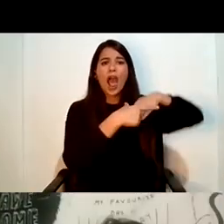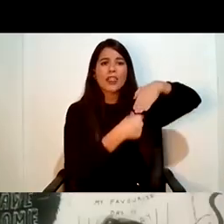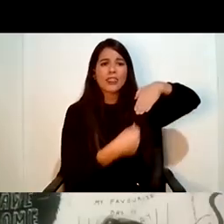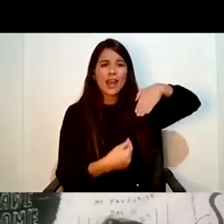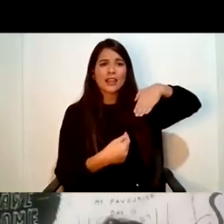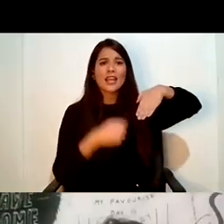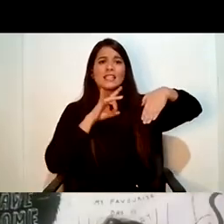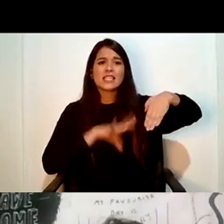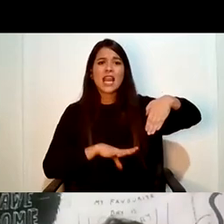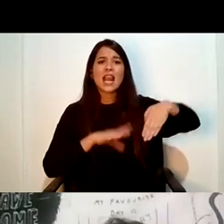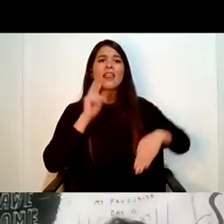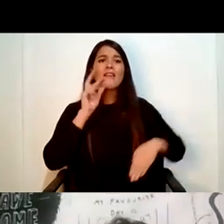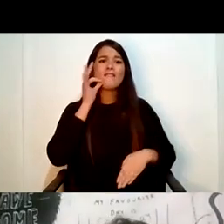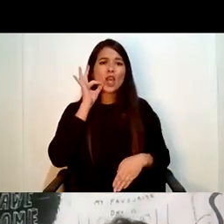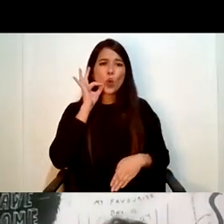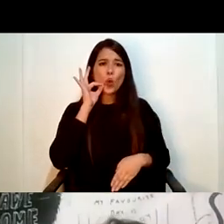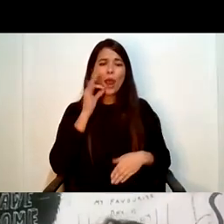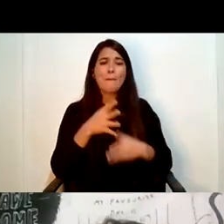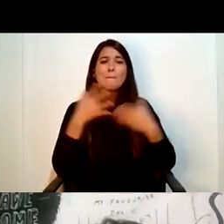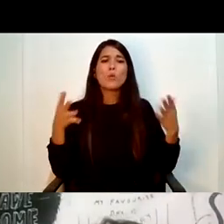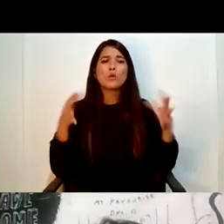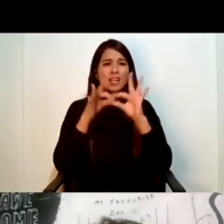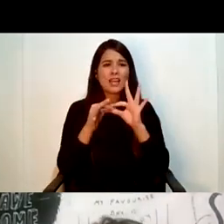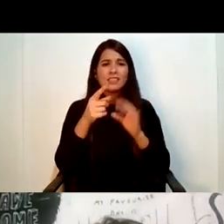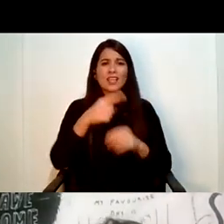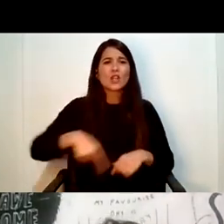Vitacura. Muchas gracias y que tengan todos y